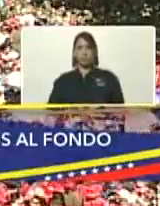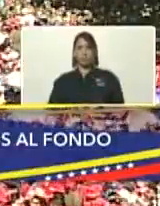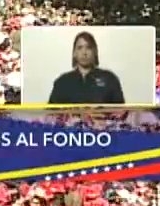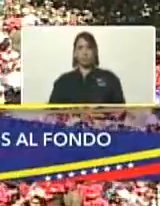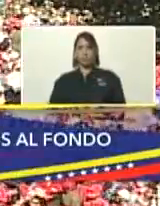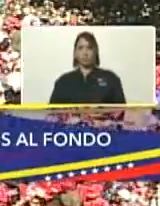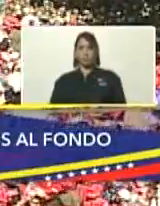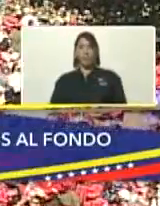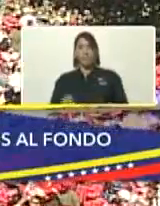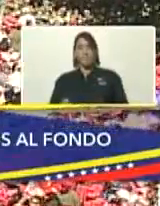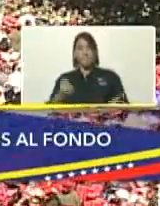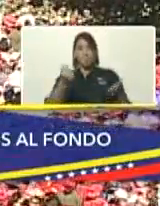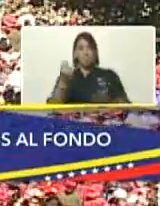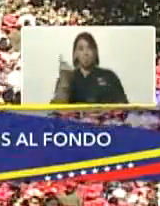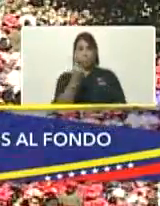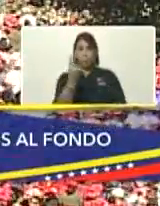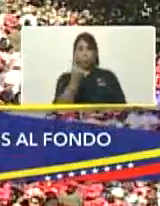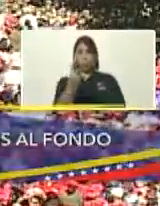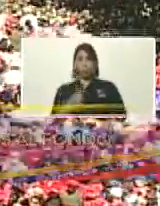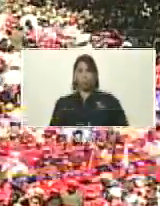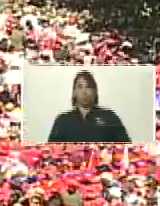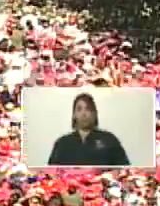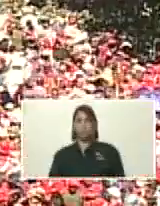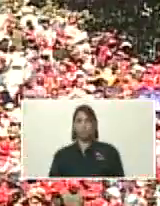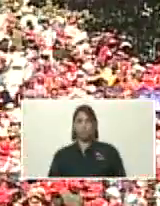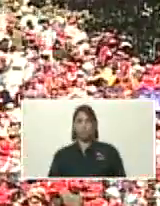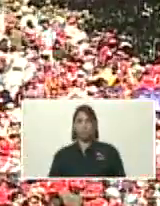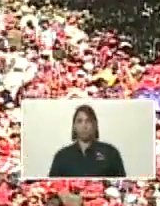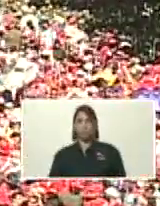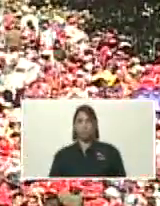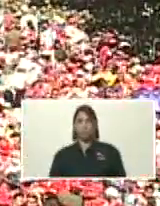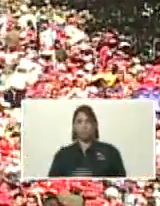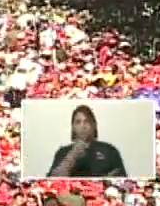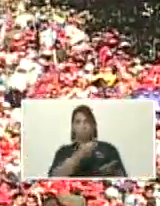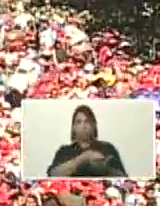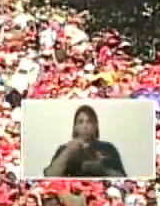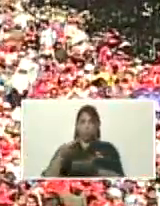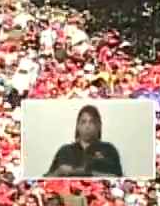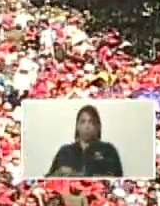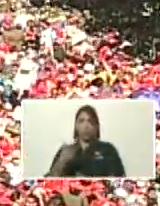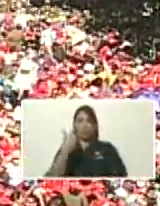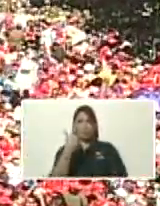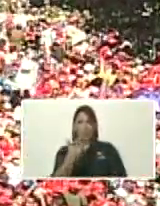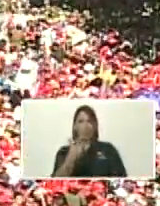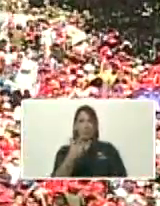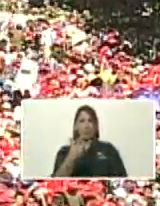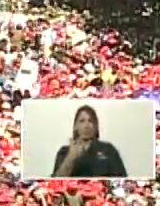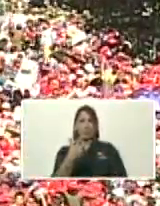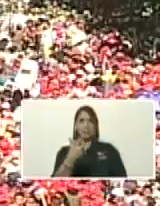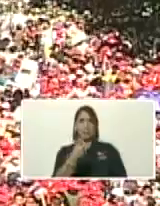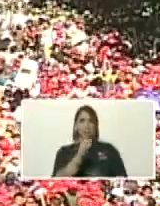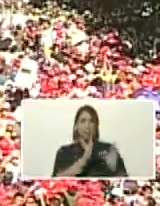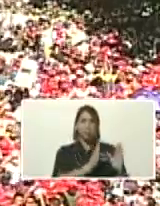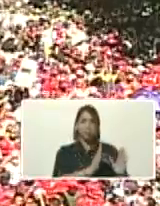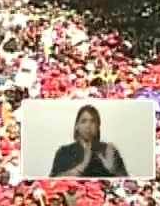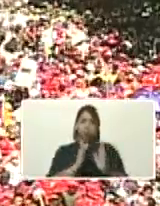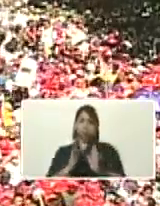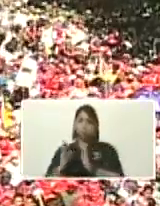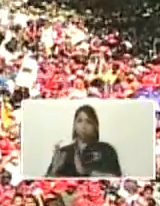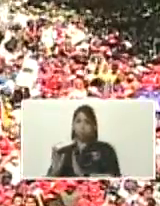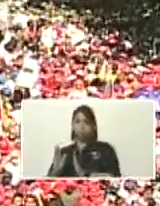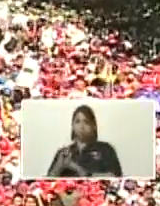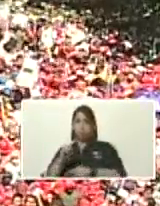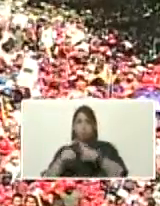Este bono único será aportado en 3 tramos y ya la vicepresidenta lo explicará